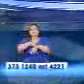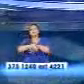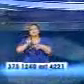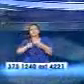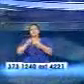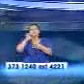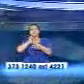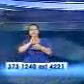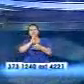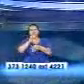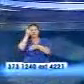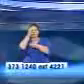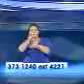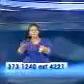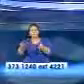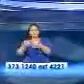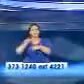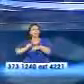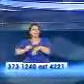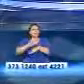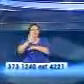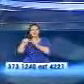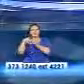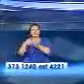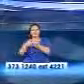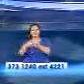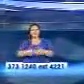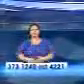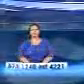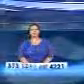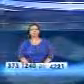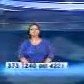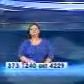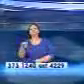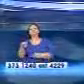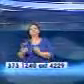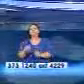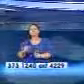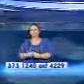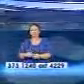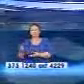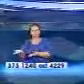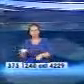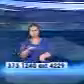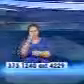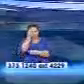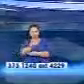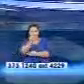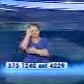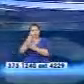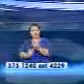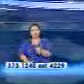quede detall él ya la información en el sitio que se encuentra Y qué es lo que se está haciendo adelante Buenos días para